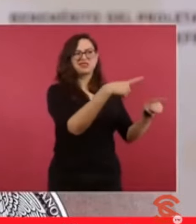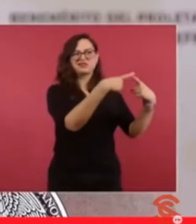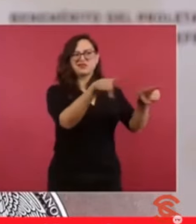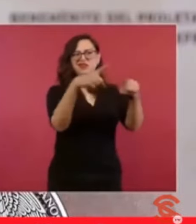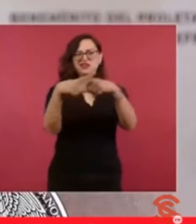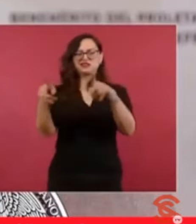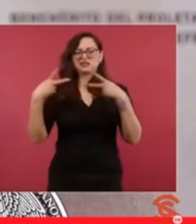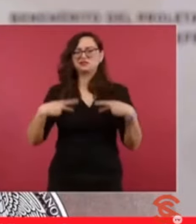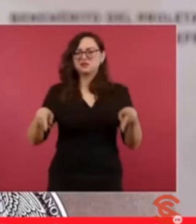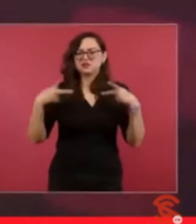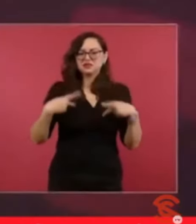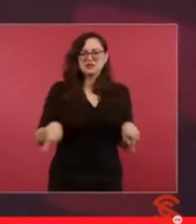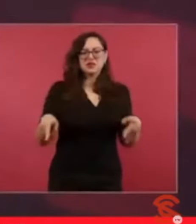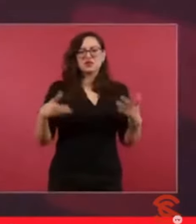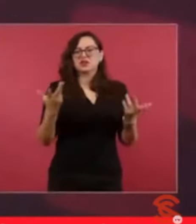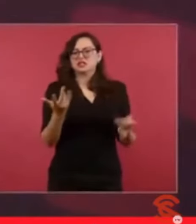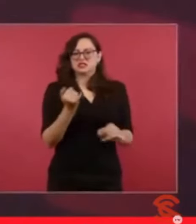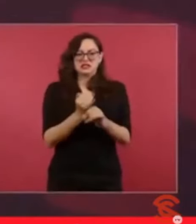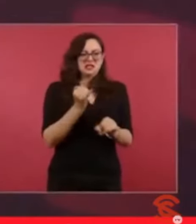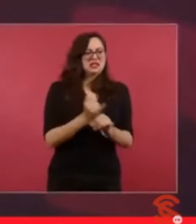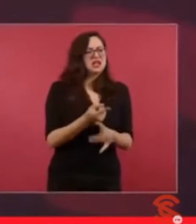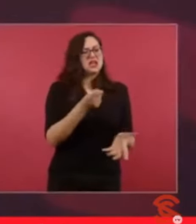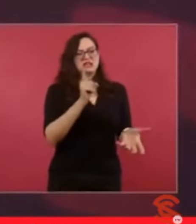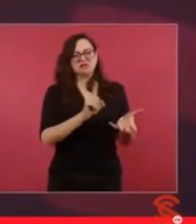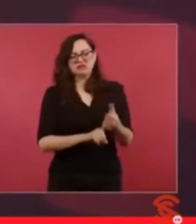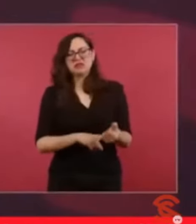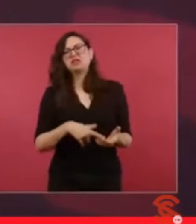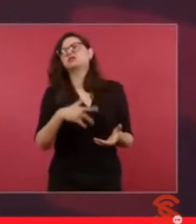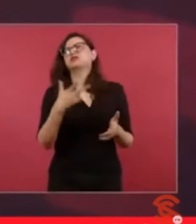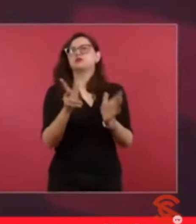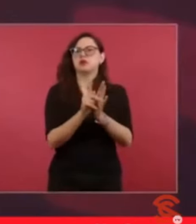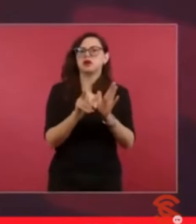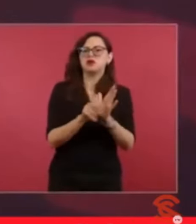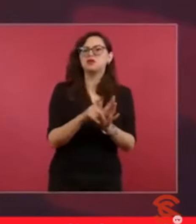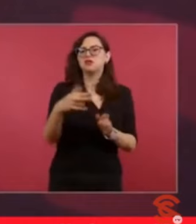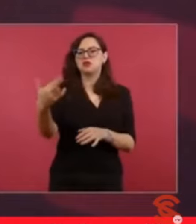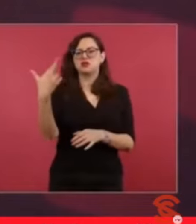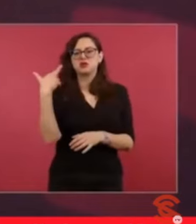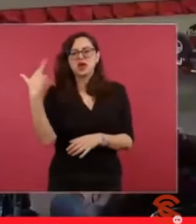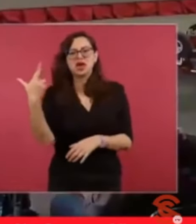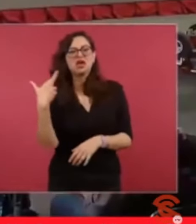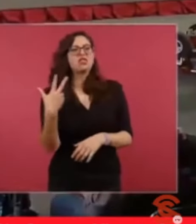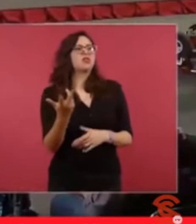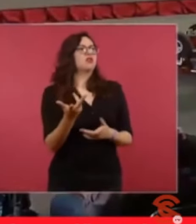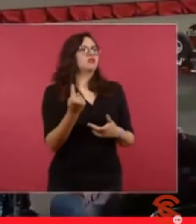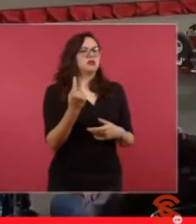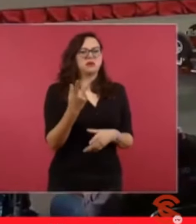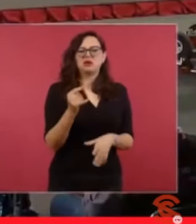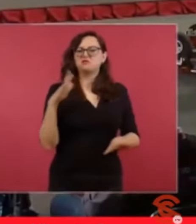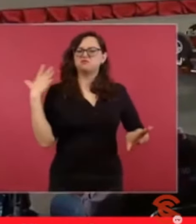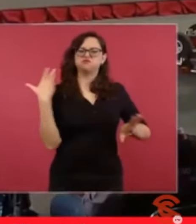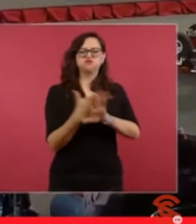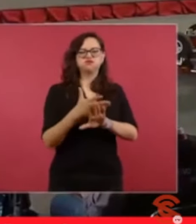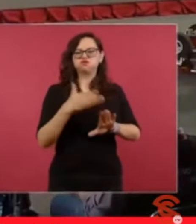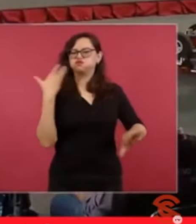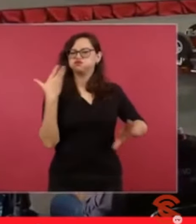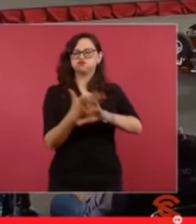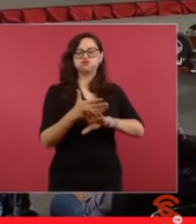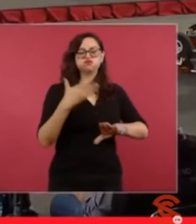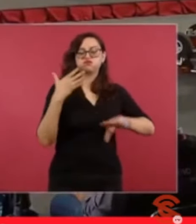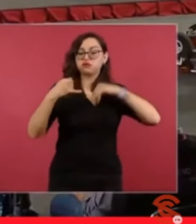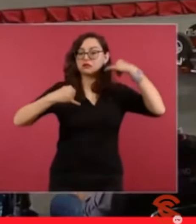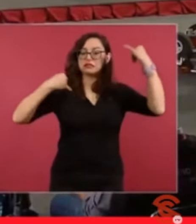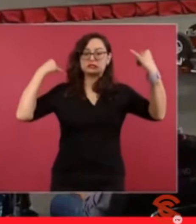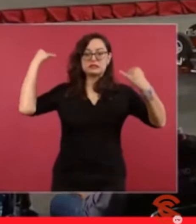oposición, en redes sociales y también en los medios tradicionales. Han inventado de